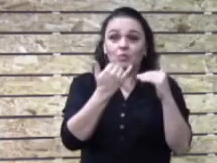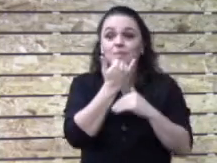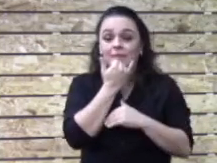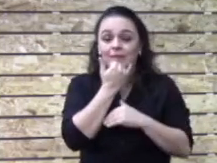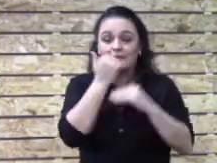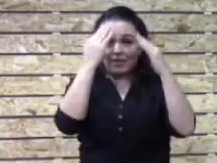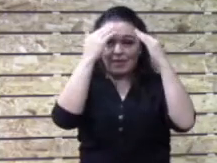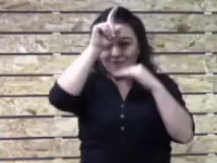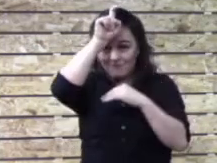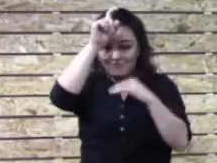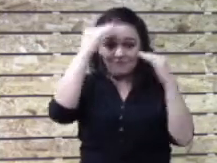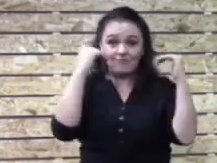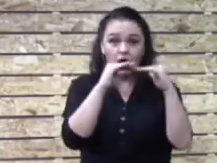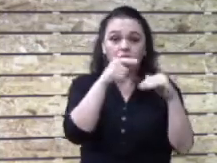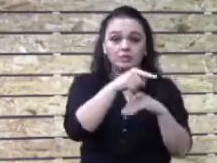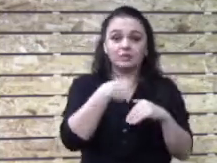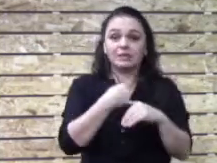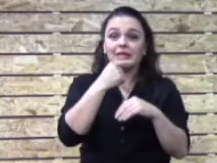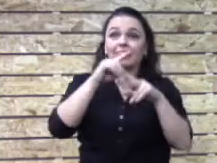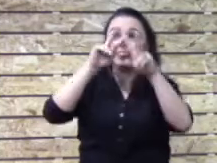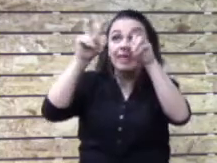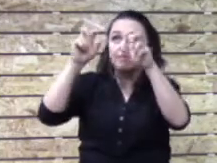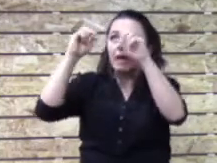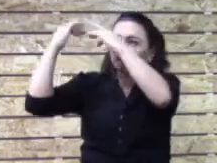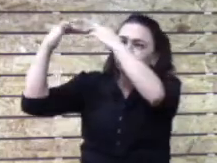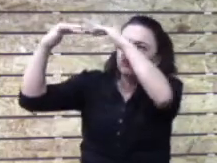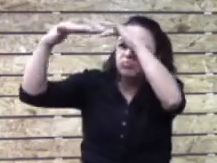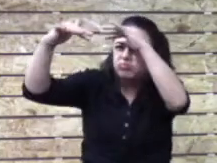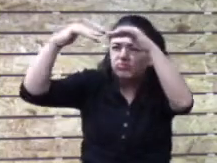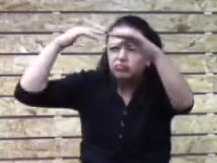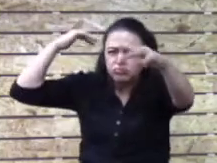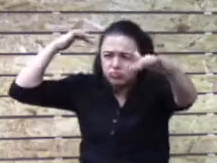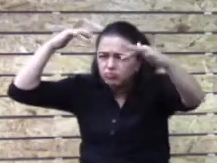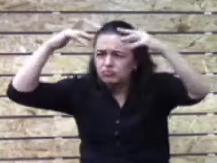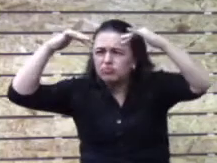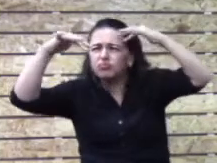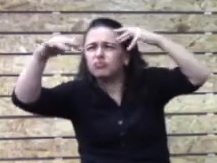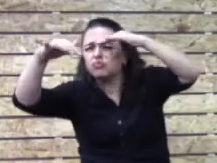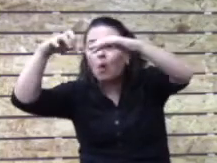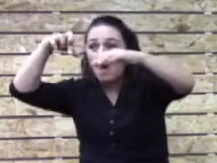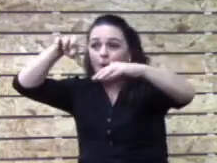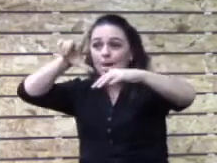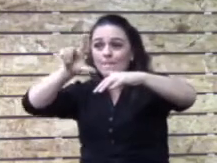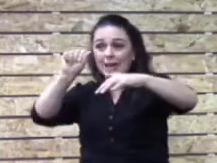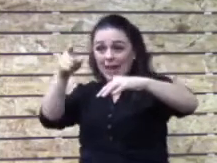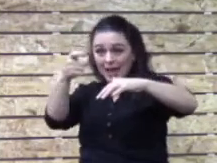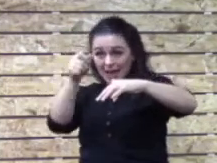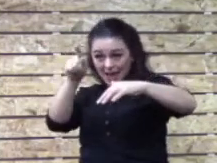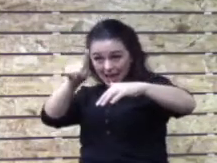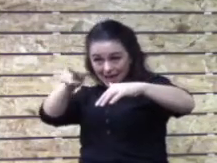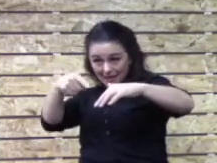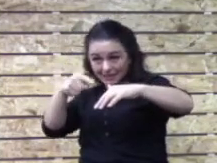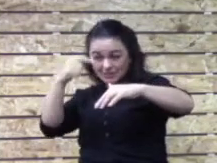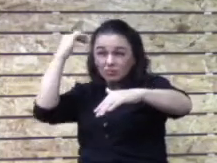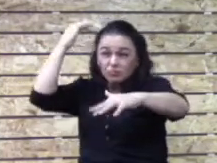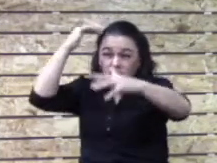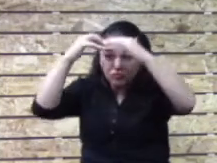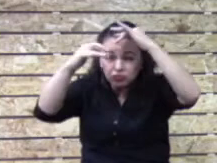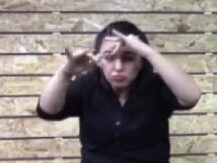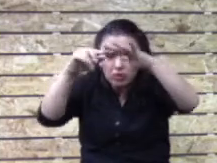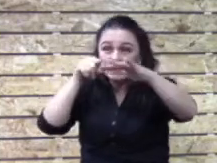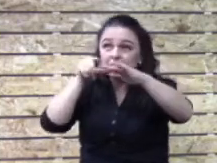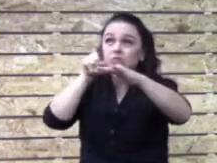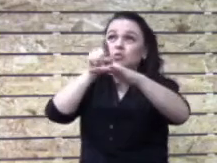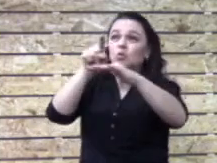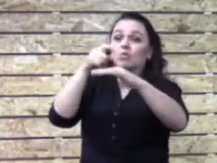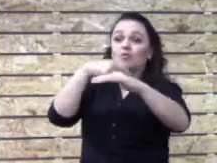Dios. Sí, hay un temor humano que paraliza, pero nuestro salmo habla también de un